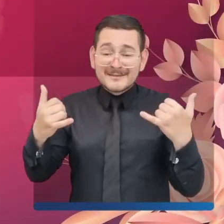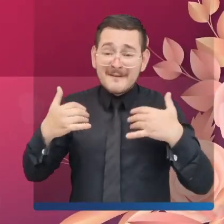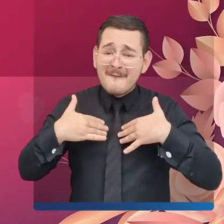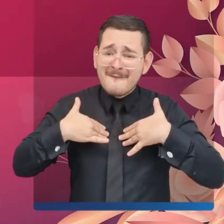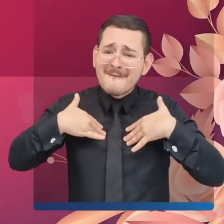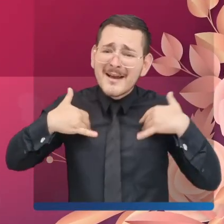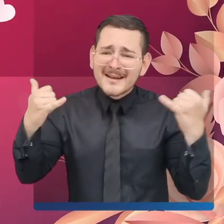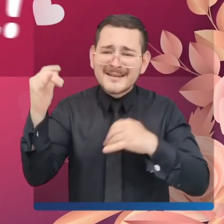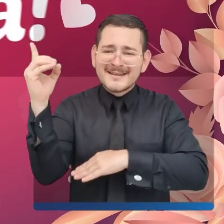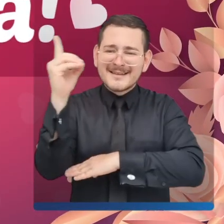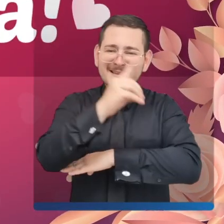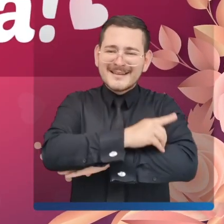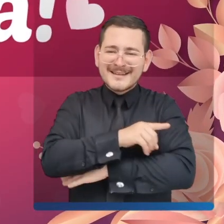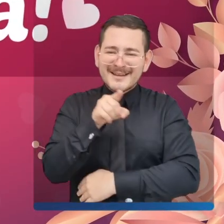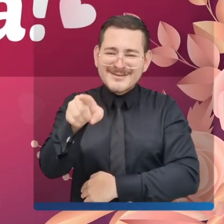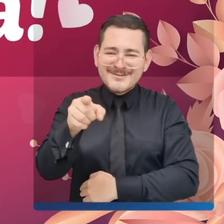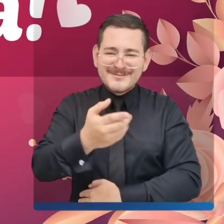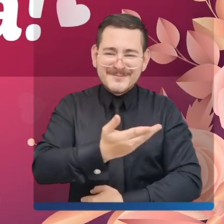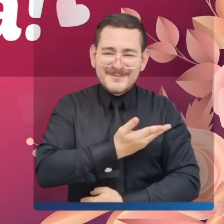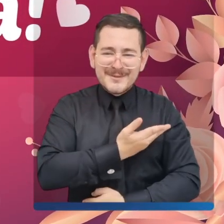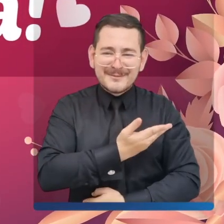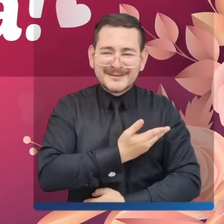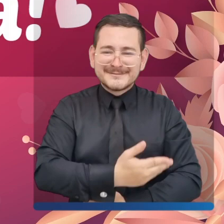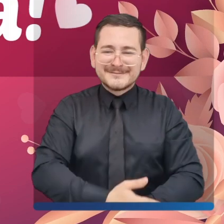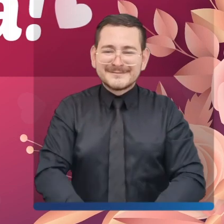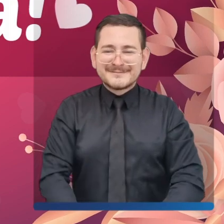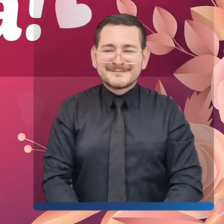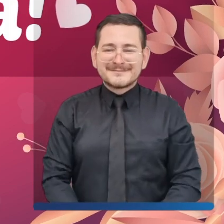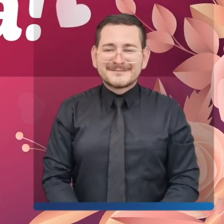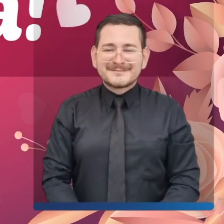Tú siempre me alegras los días. Feliz día, mamá.